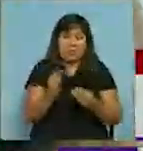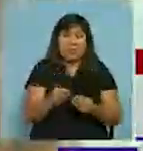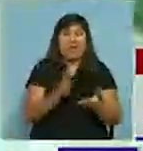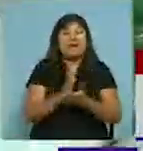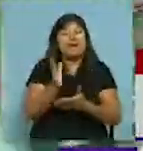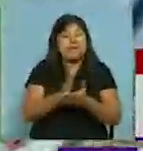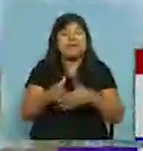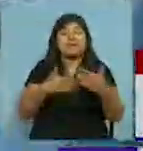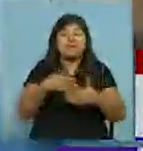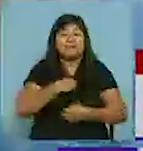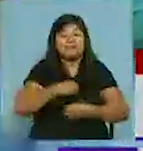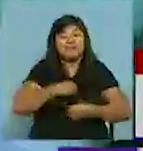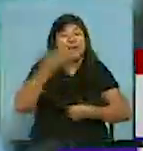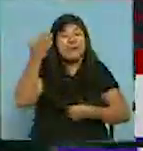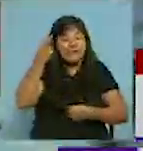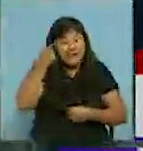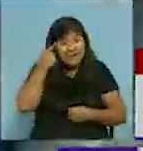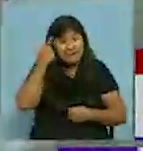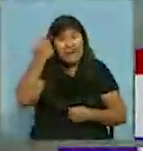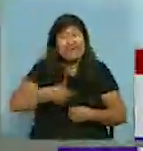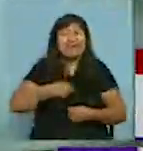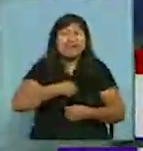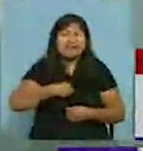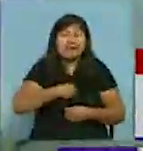con esperanza que sientan que